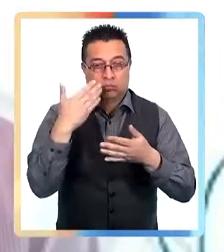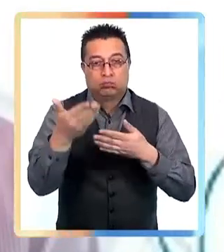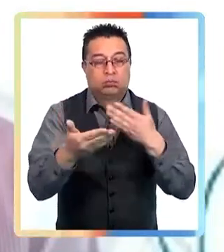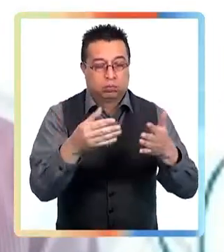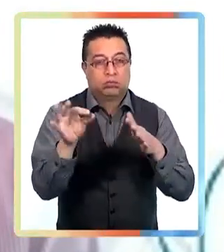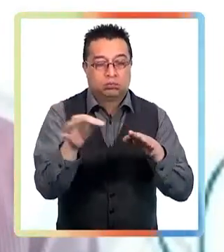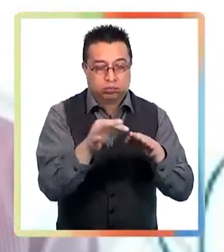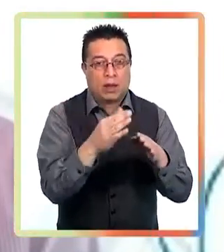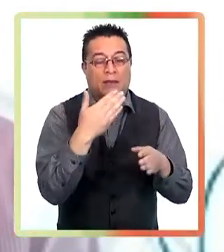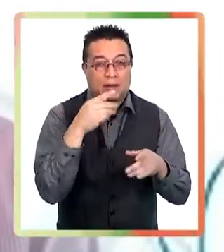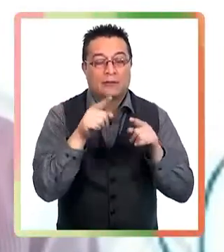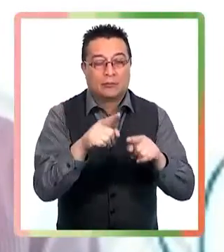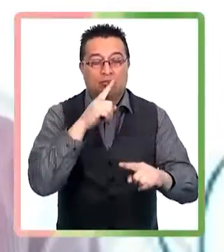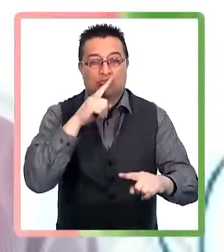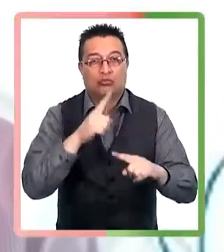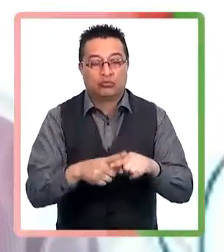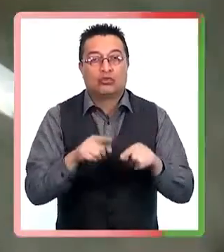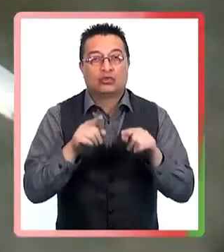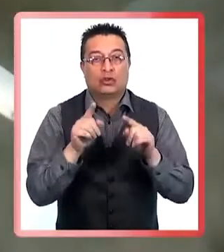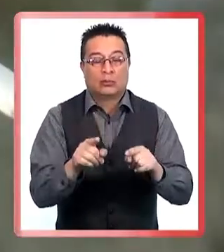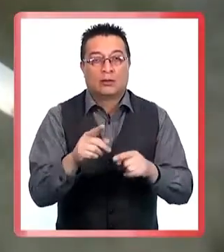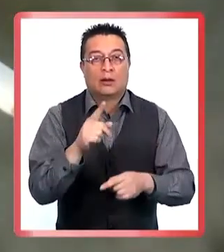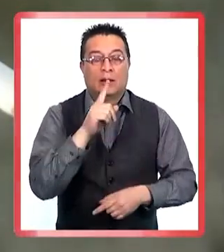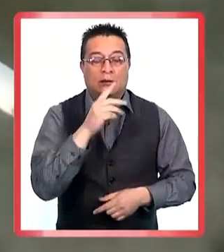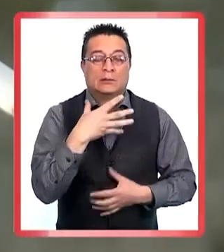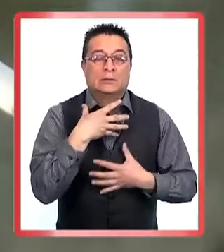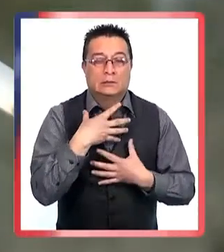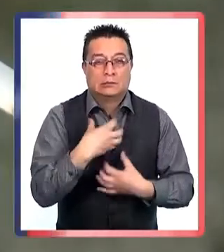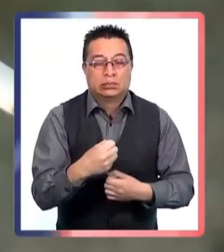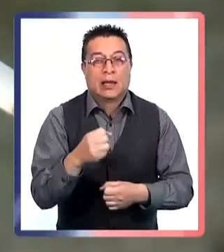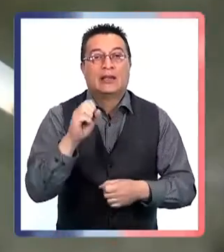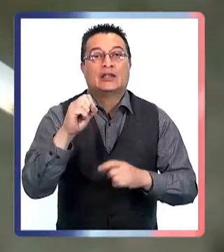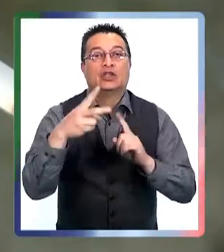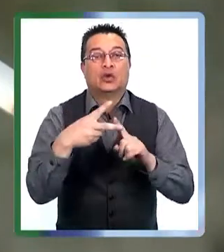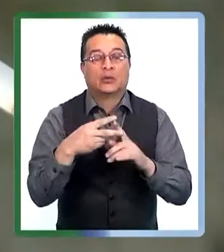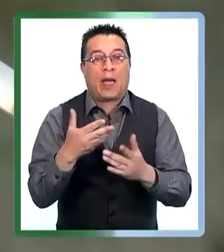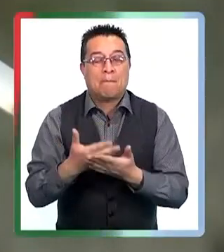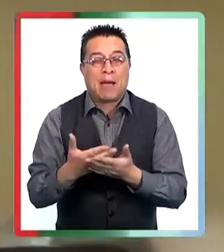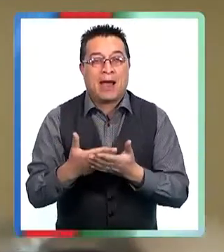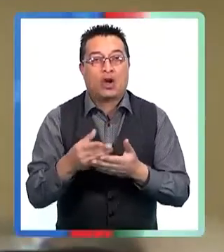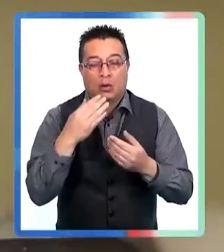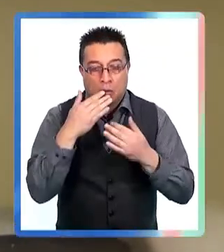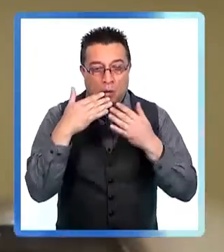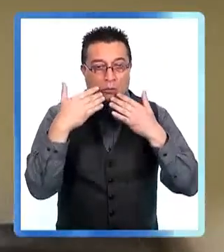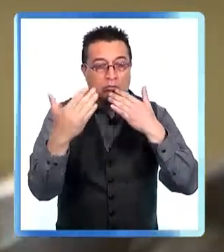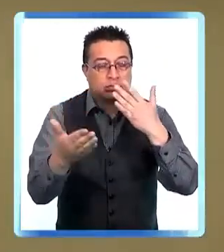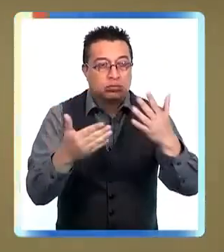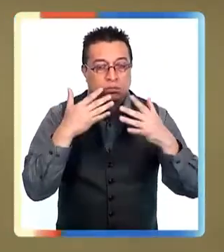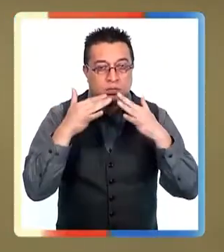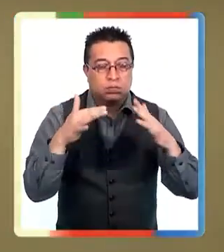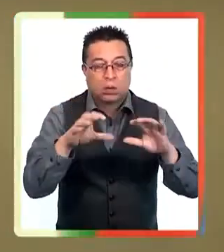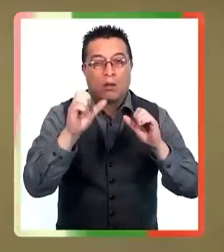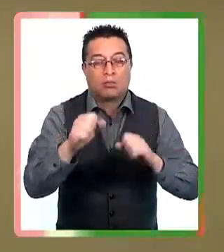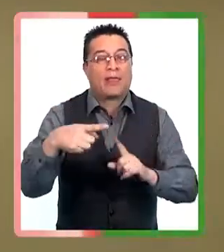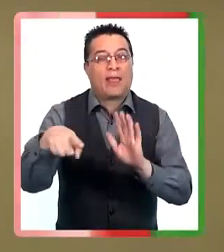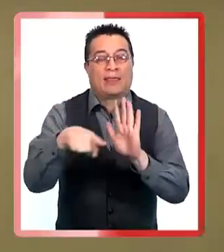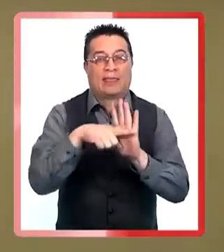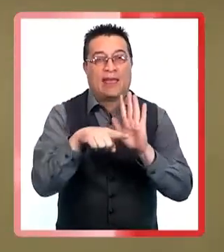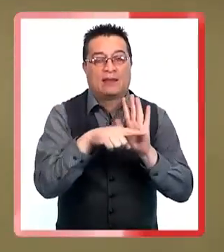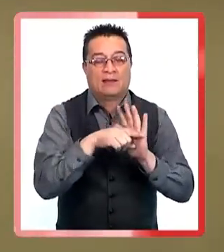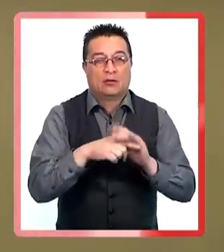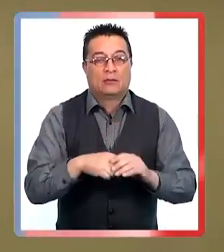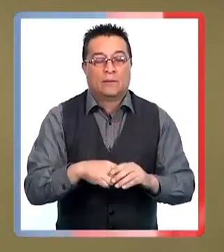sustancias también. Y eso es lo que se llama el tabaquismo de segunda mano. Transporta sustancias que pueden ser